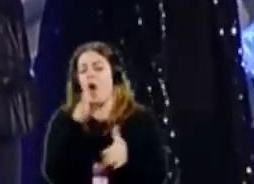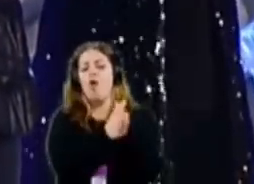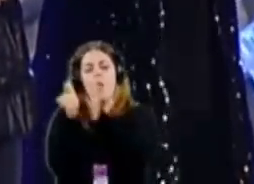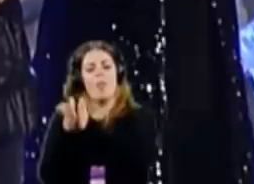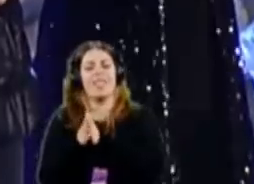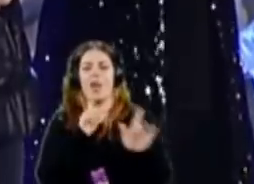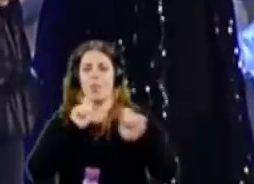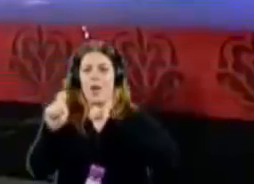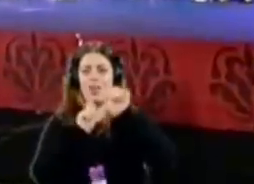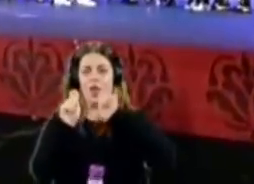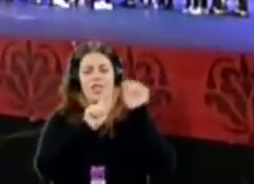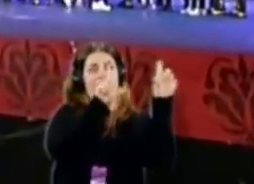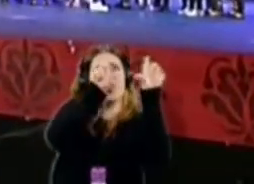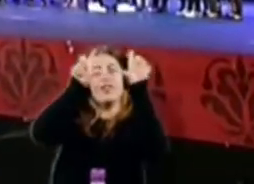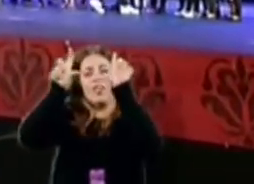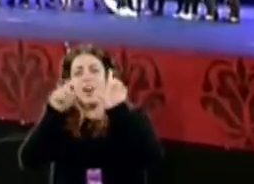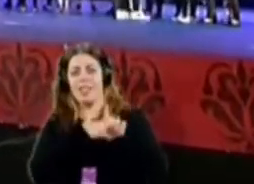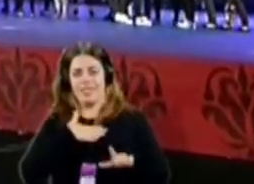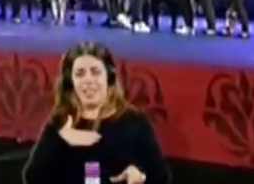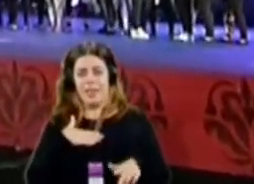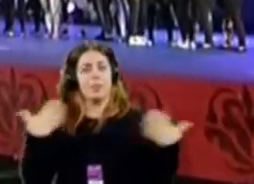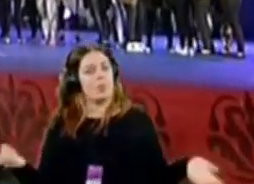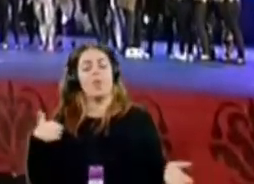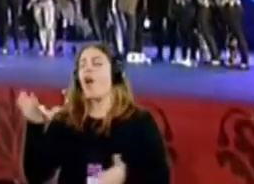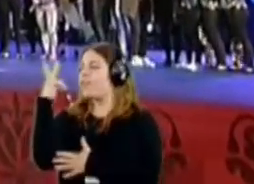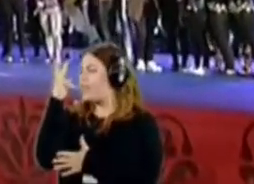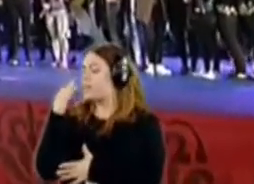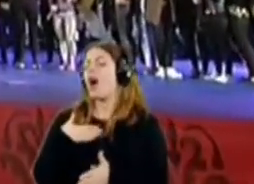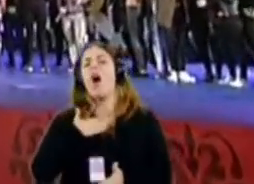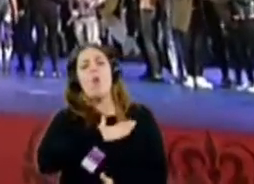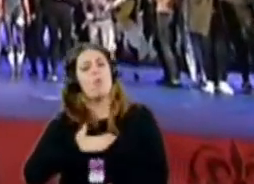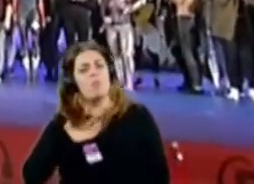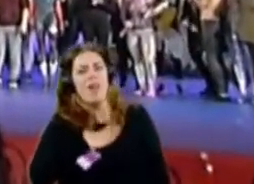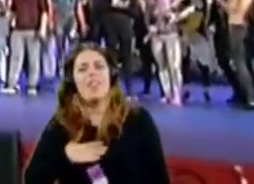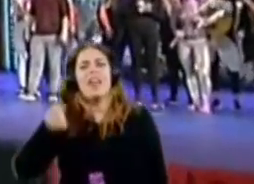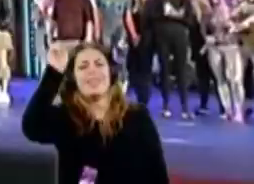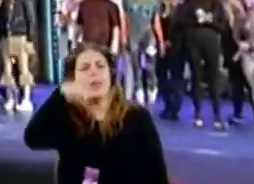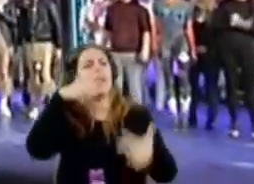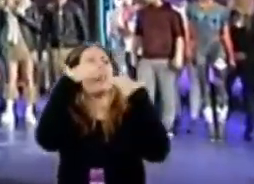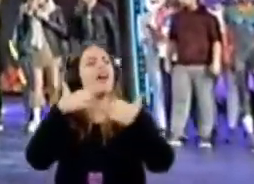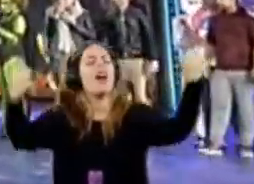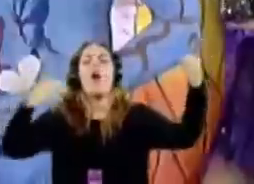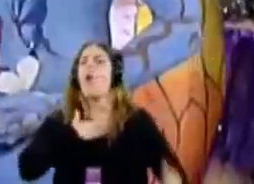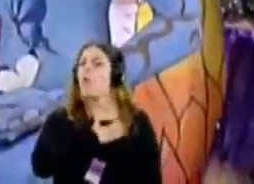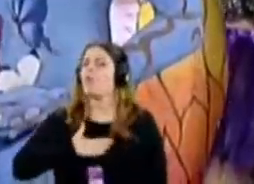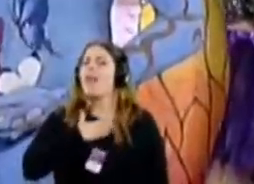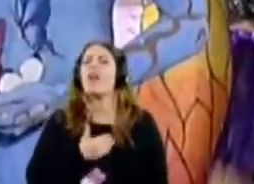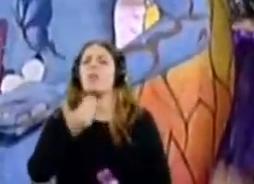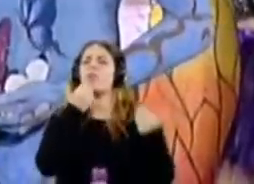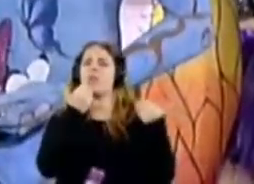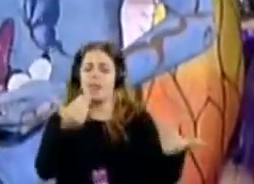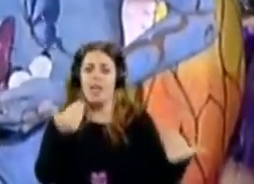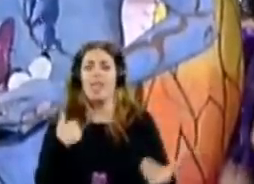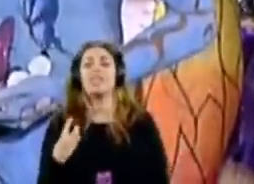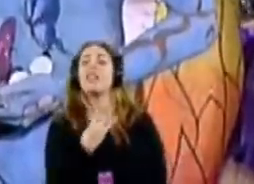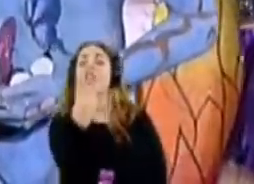Con esta imagen, lo dicho, Fátima, un placer a todos aquí en el parque también. Con esta imagen nos vamos a despedir y ellos son los